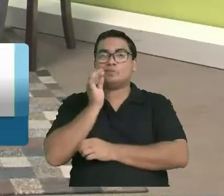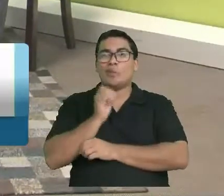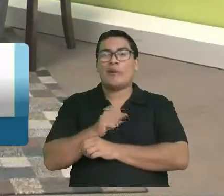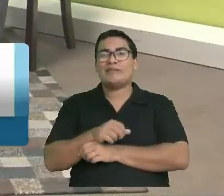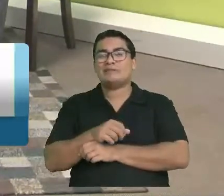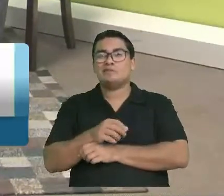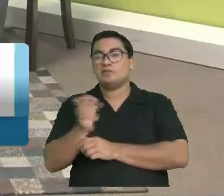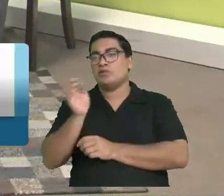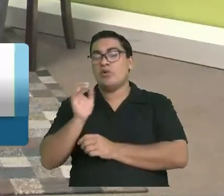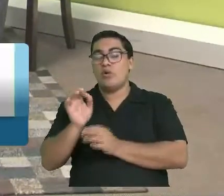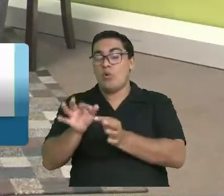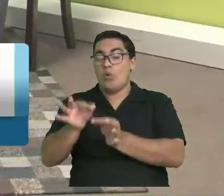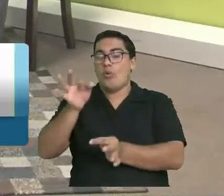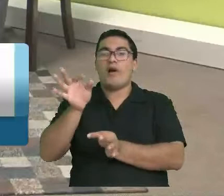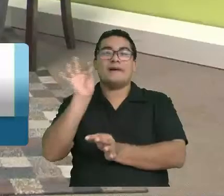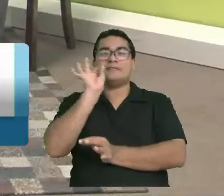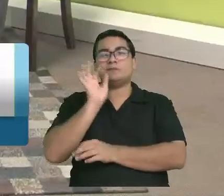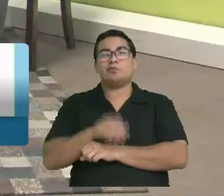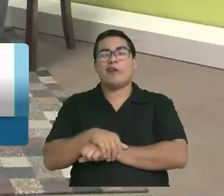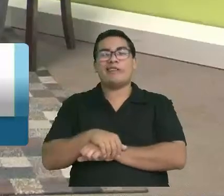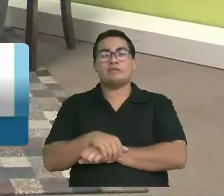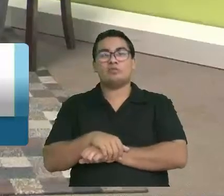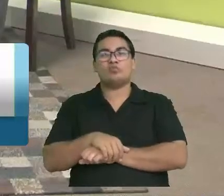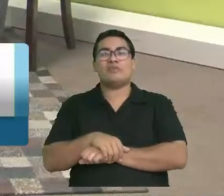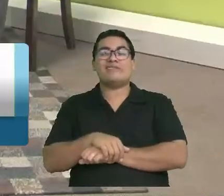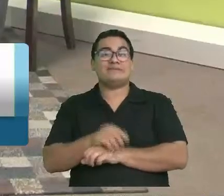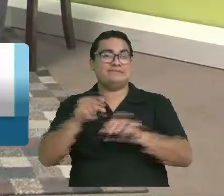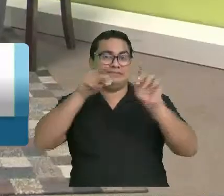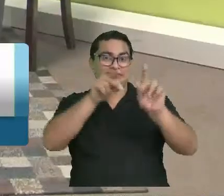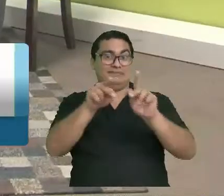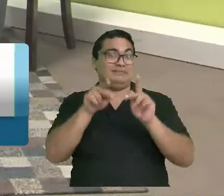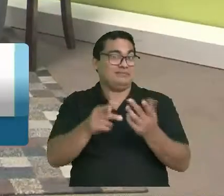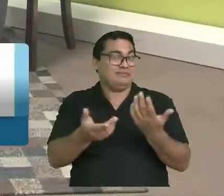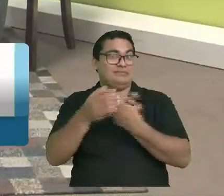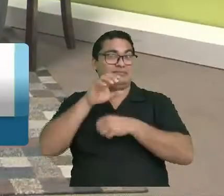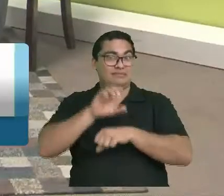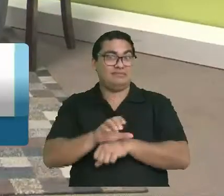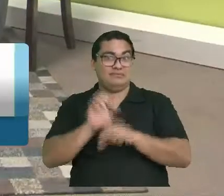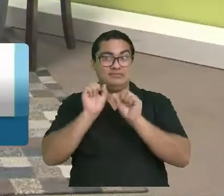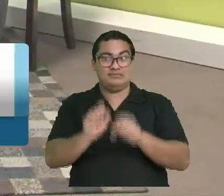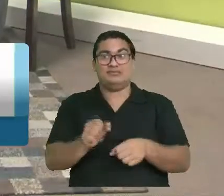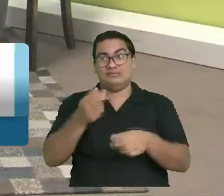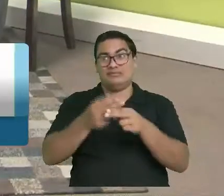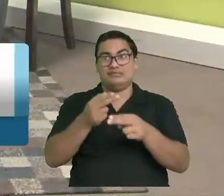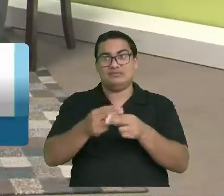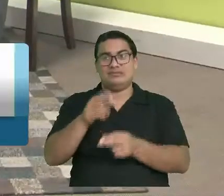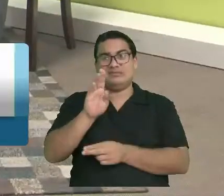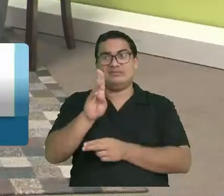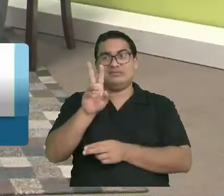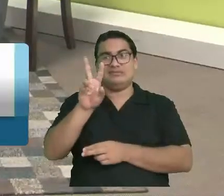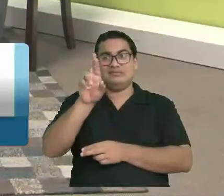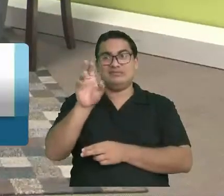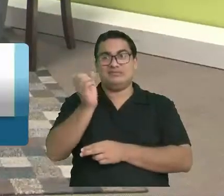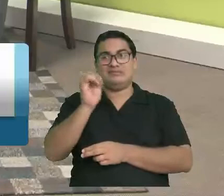que ver con algo también psicológico. Sí, claro. ¿Eso se le puede llamar bruxismo? ¿Es parte del